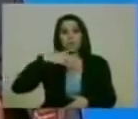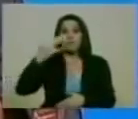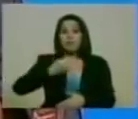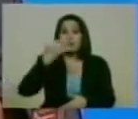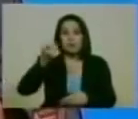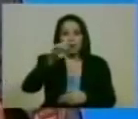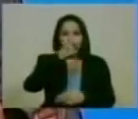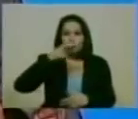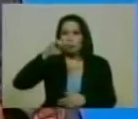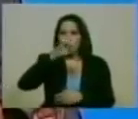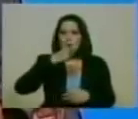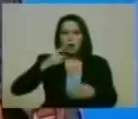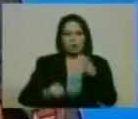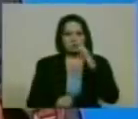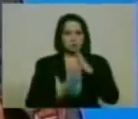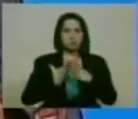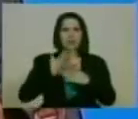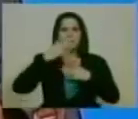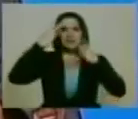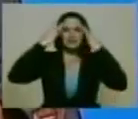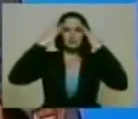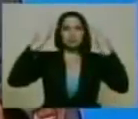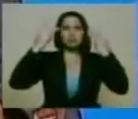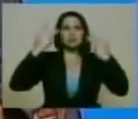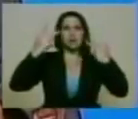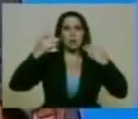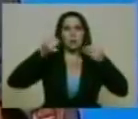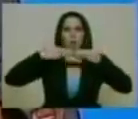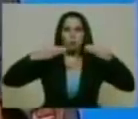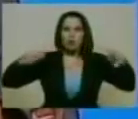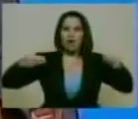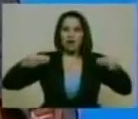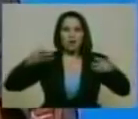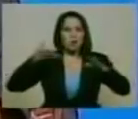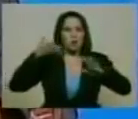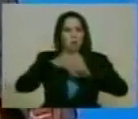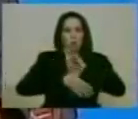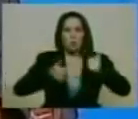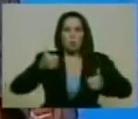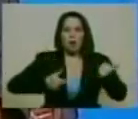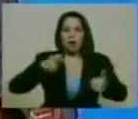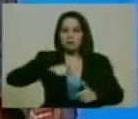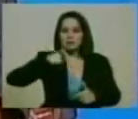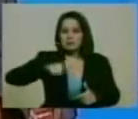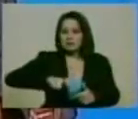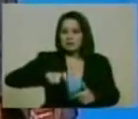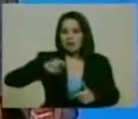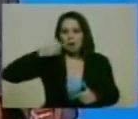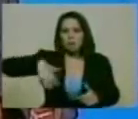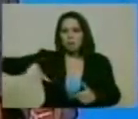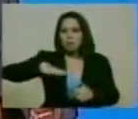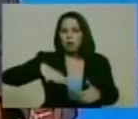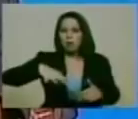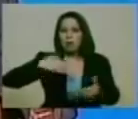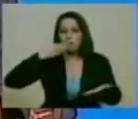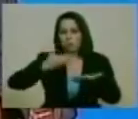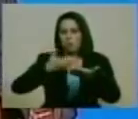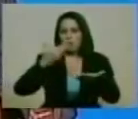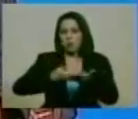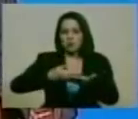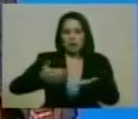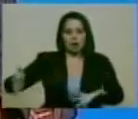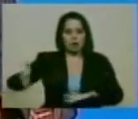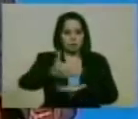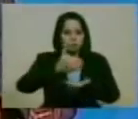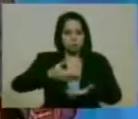la esencia del saber popular, de la necesidad popular, de la propuesta popular. Cuando uno